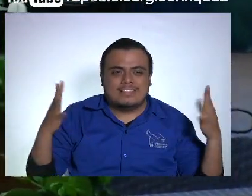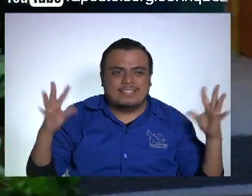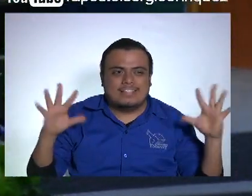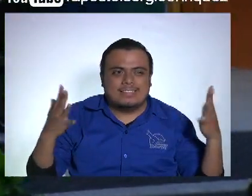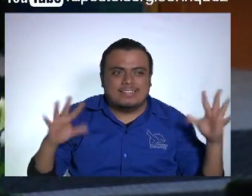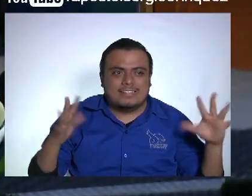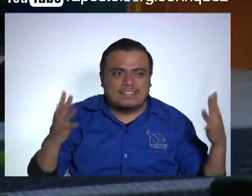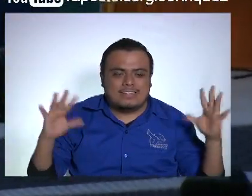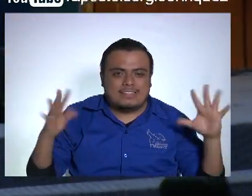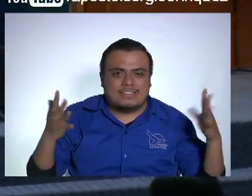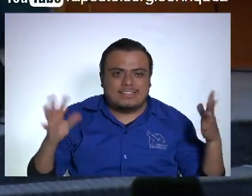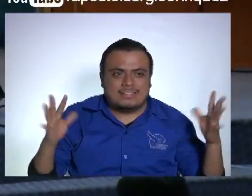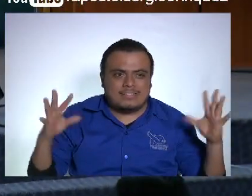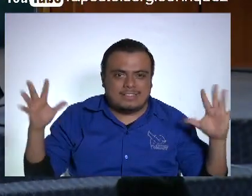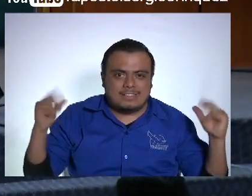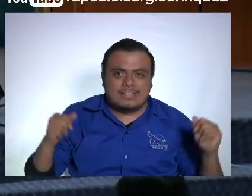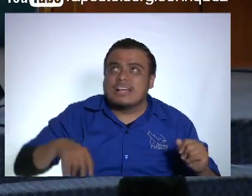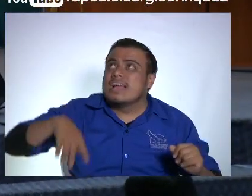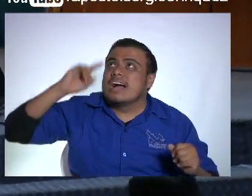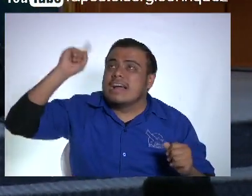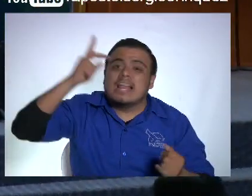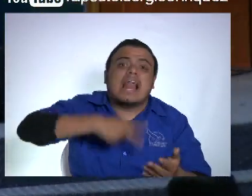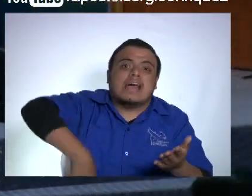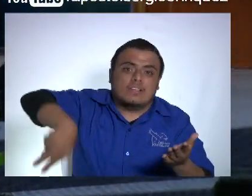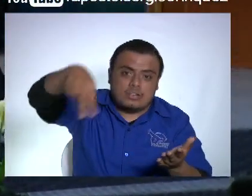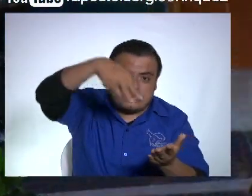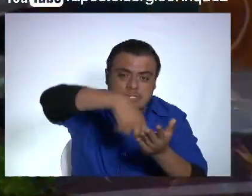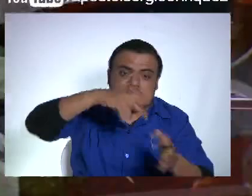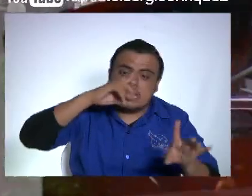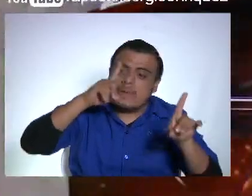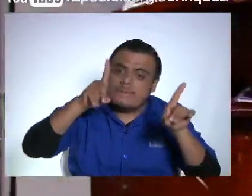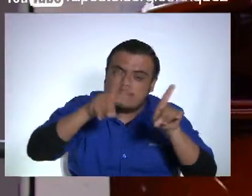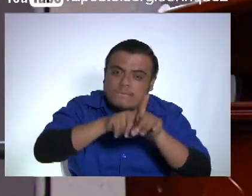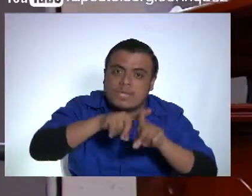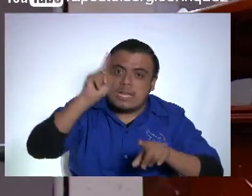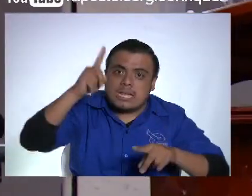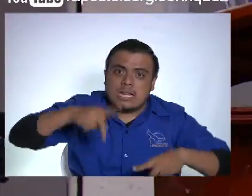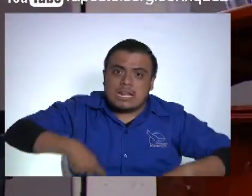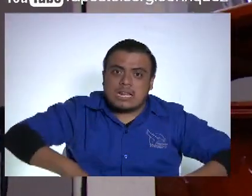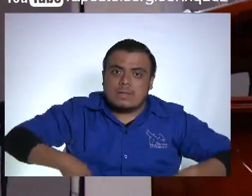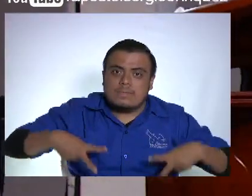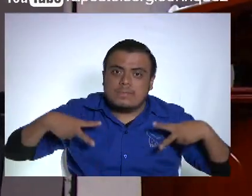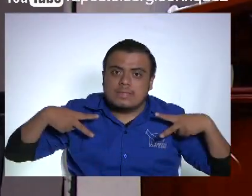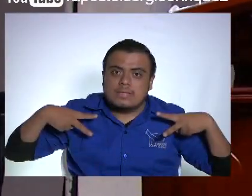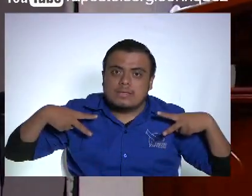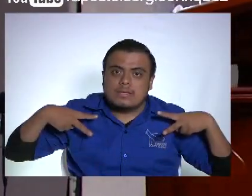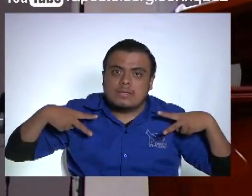Él es la resurrección y la vida. Él es la resurrección y la vida.